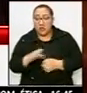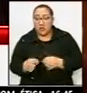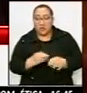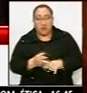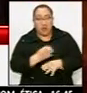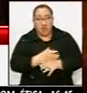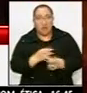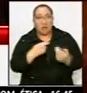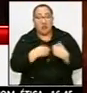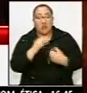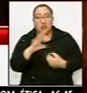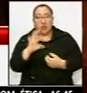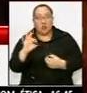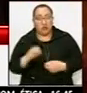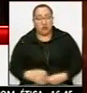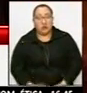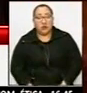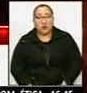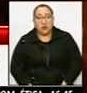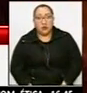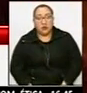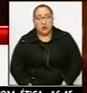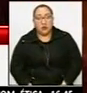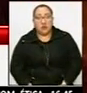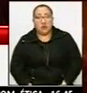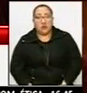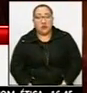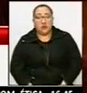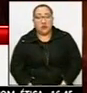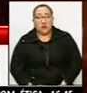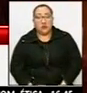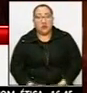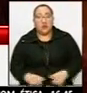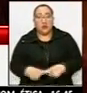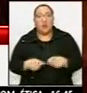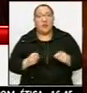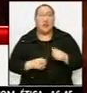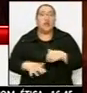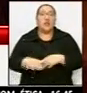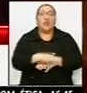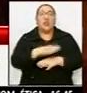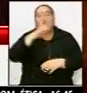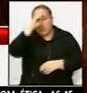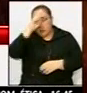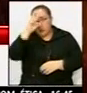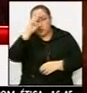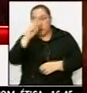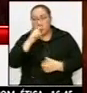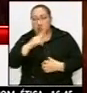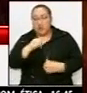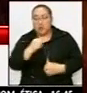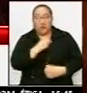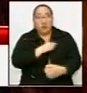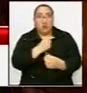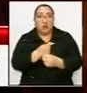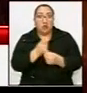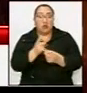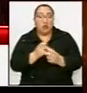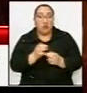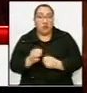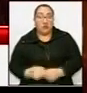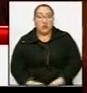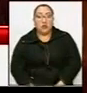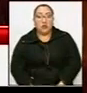paso, representa el 50% del área territorial del departamento del Cusco, es potencialmente una